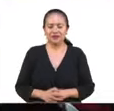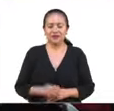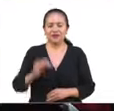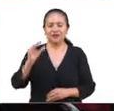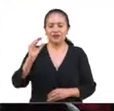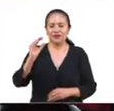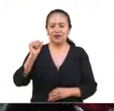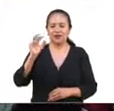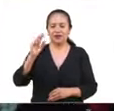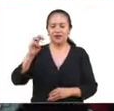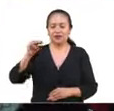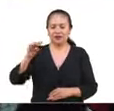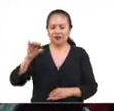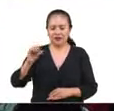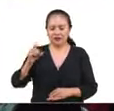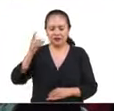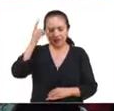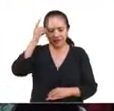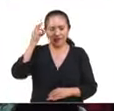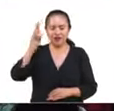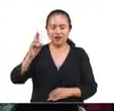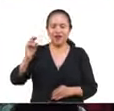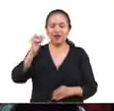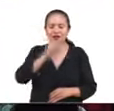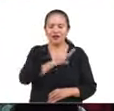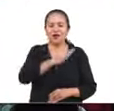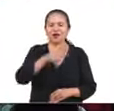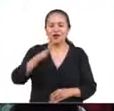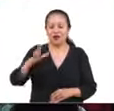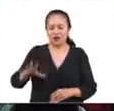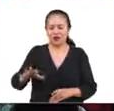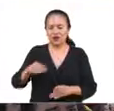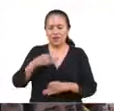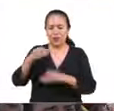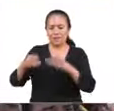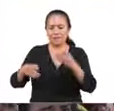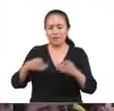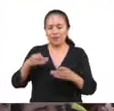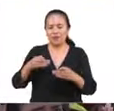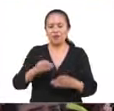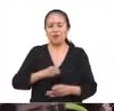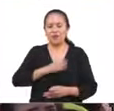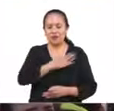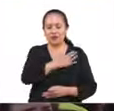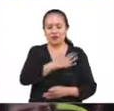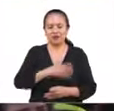Carmina Enciso Sánchez, directora general de Apoyos Productivos Directos, Producción para el Bienestar.